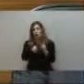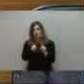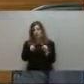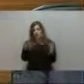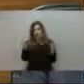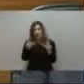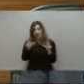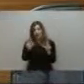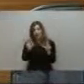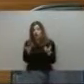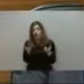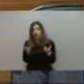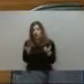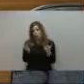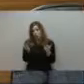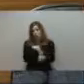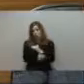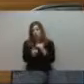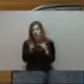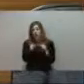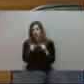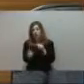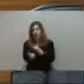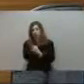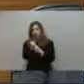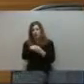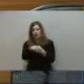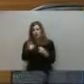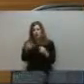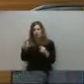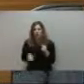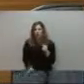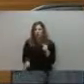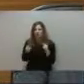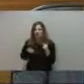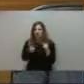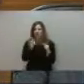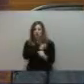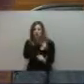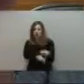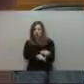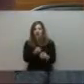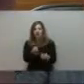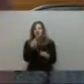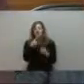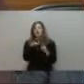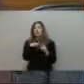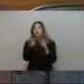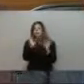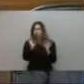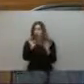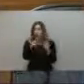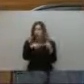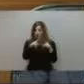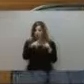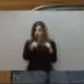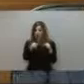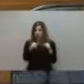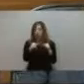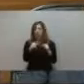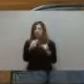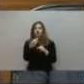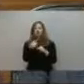flota, tanto profesional como la deportiva. Frente a esta grave situación, ¿qué hace el Principado?,